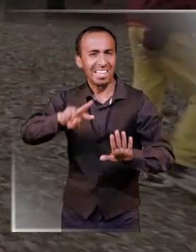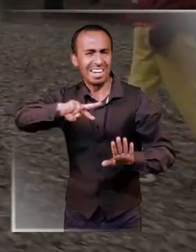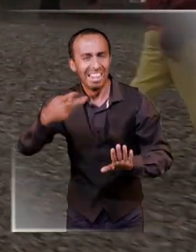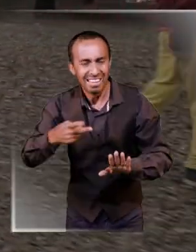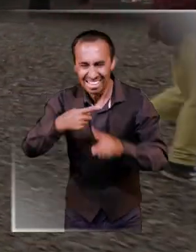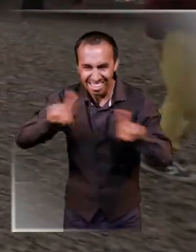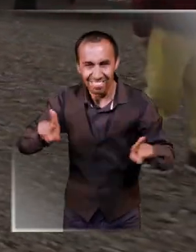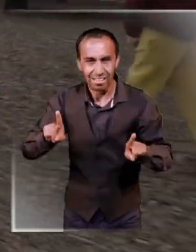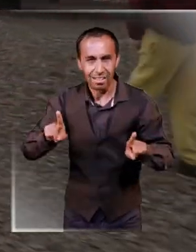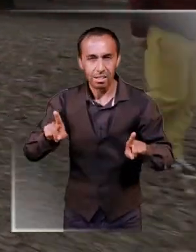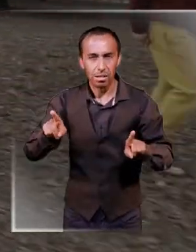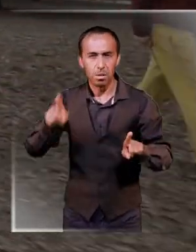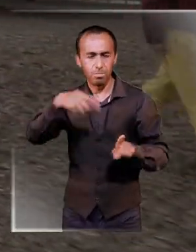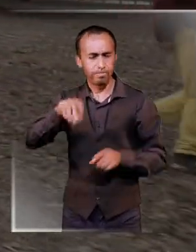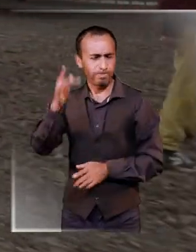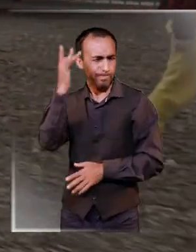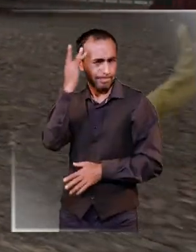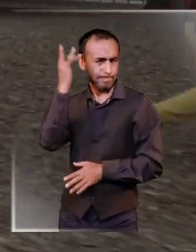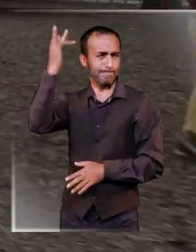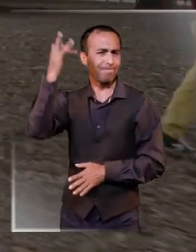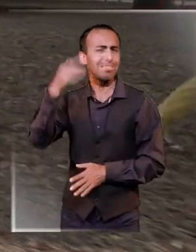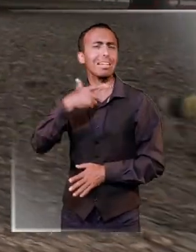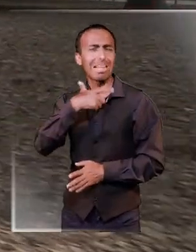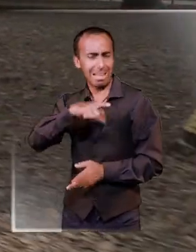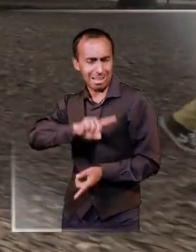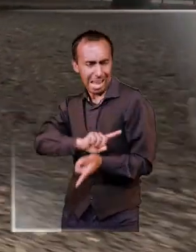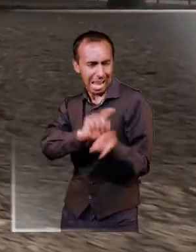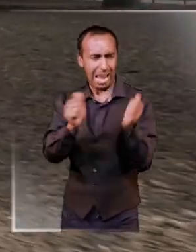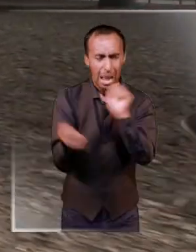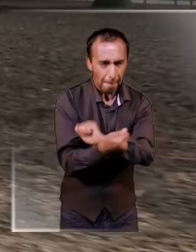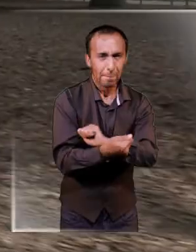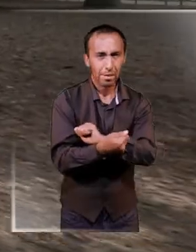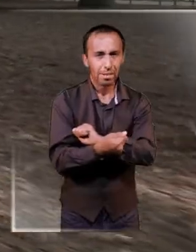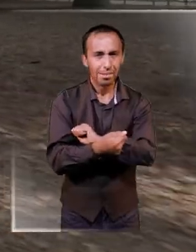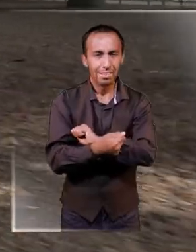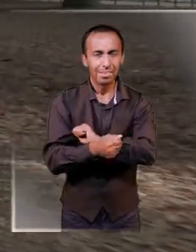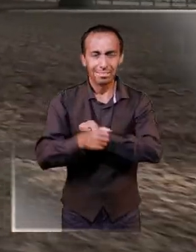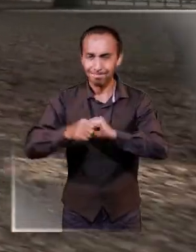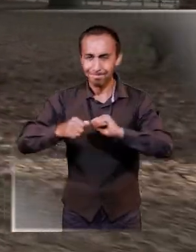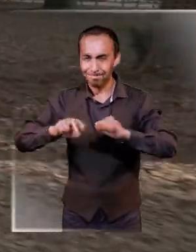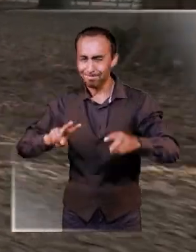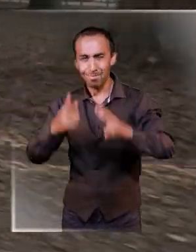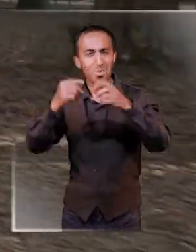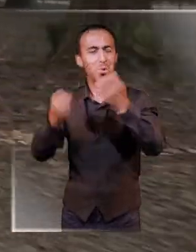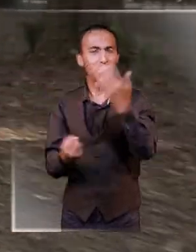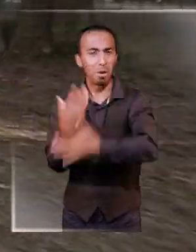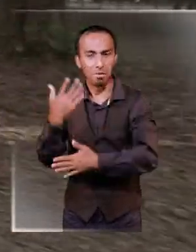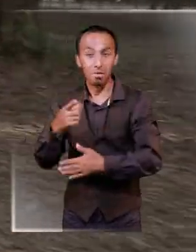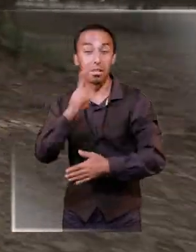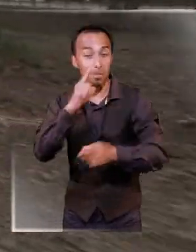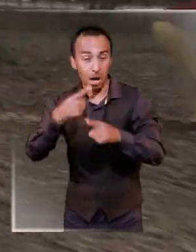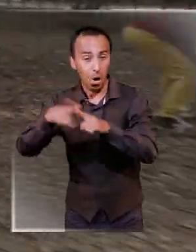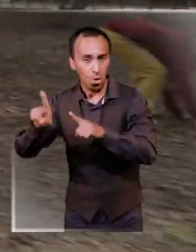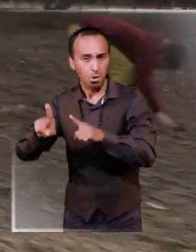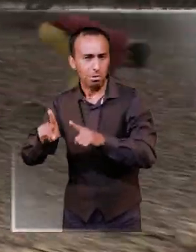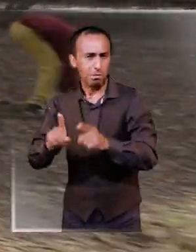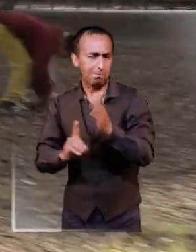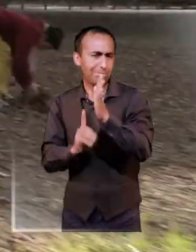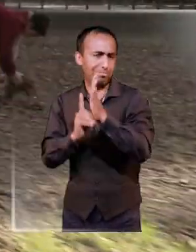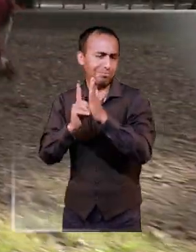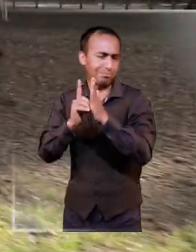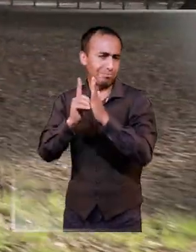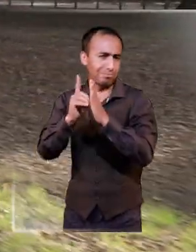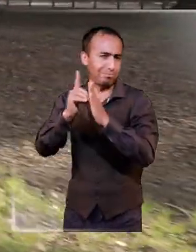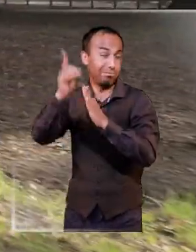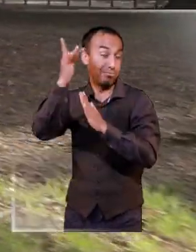empatía porque su conocimiento lo quiere movilizar y hacer cosas transformadoras con eso. Tenemos a otro, ha desarrollado